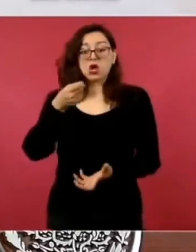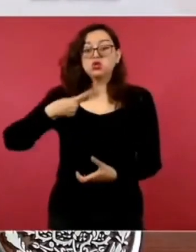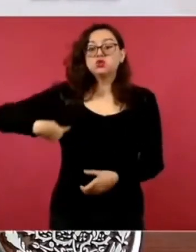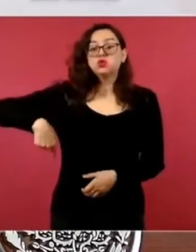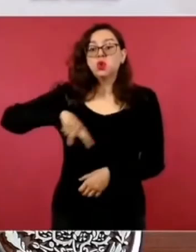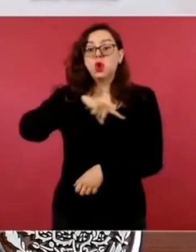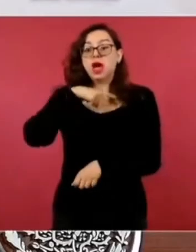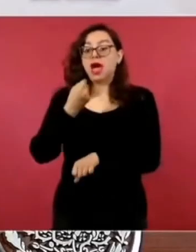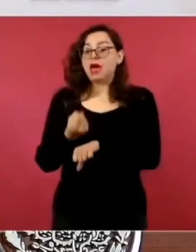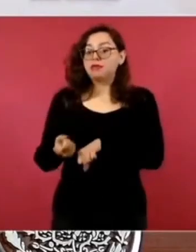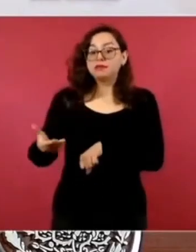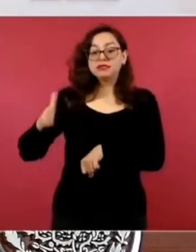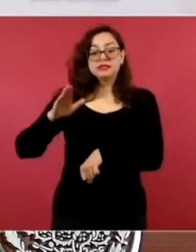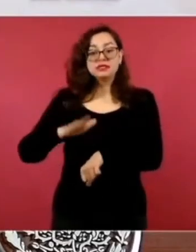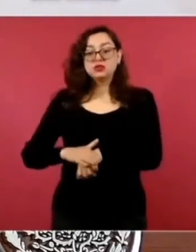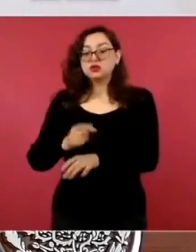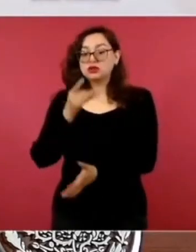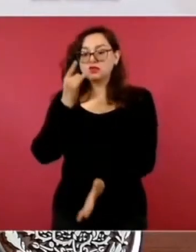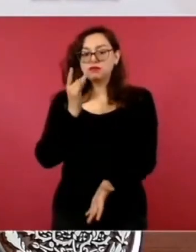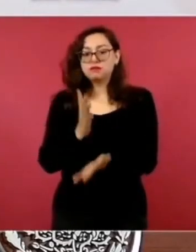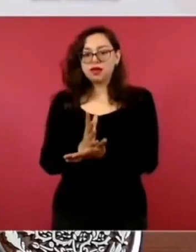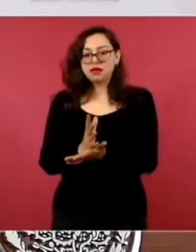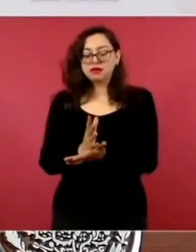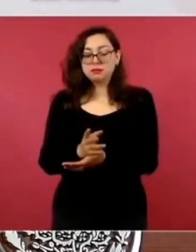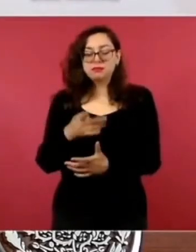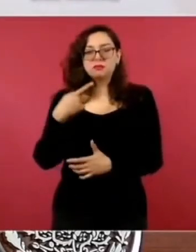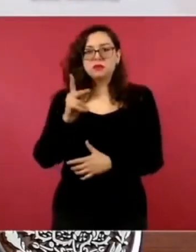No había conciencia de eso.